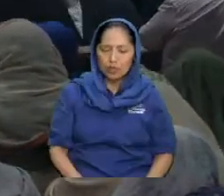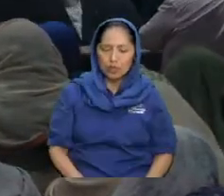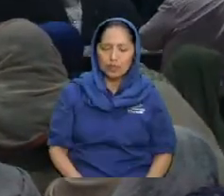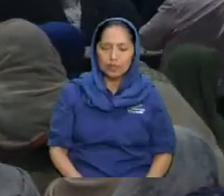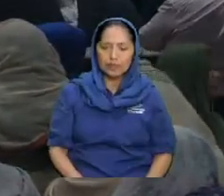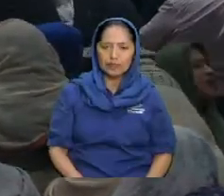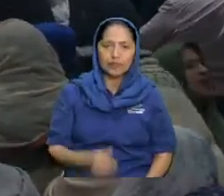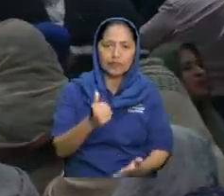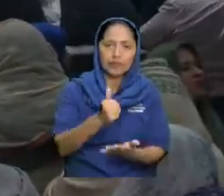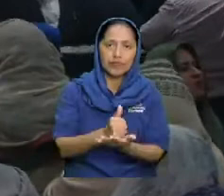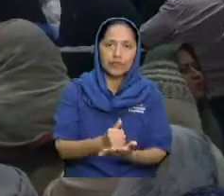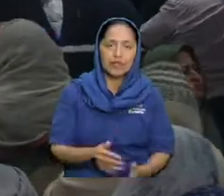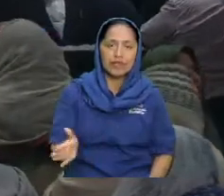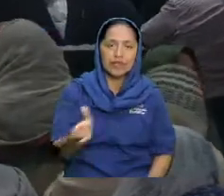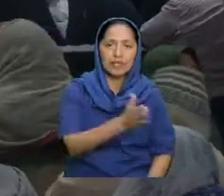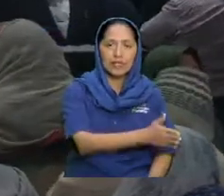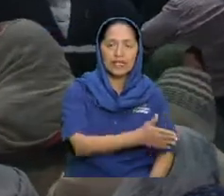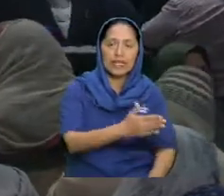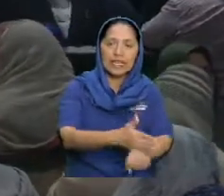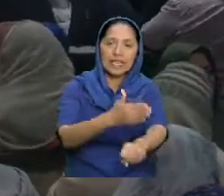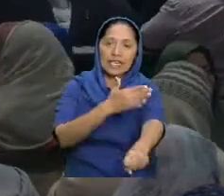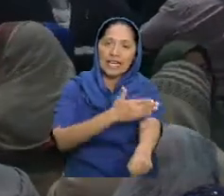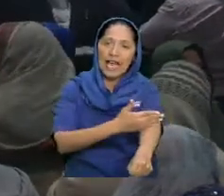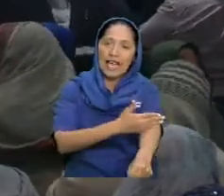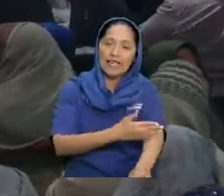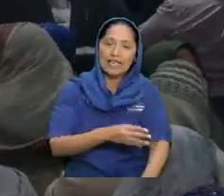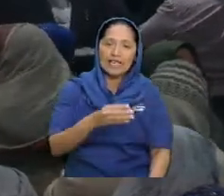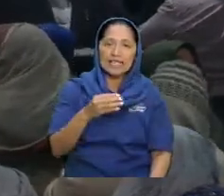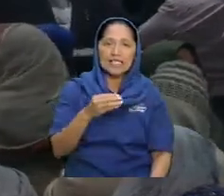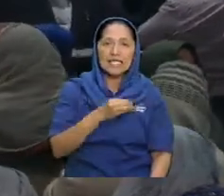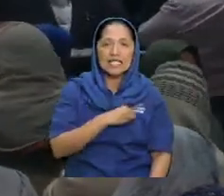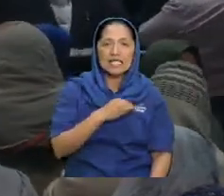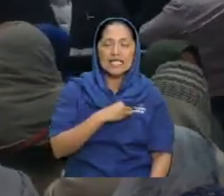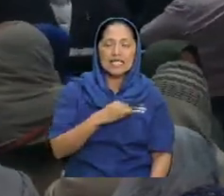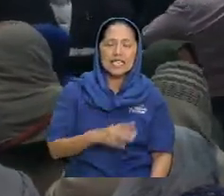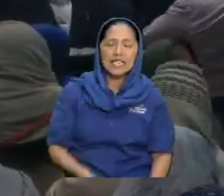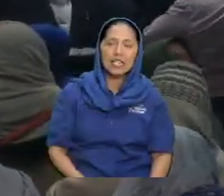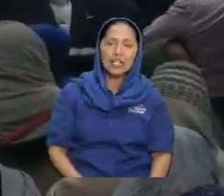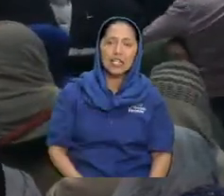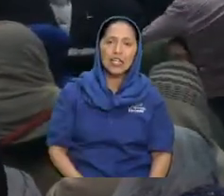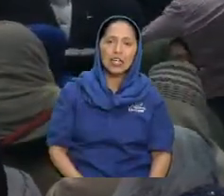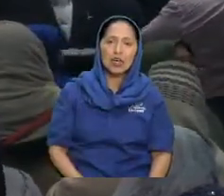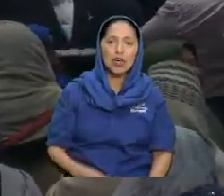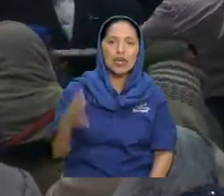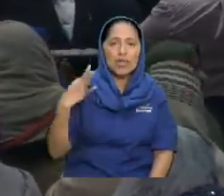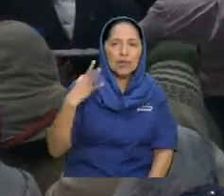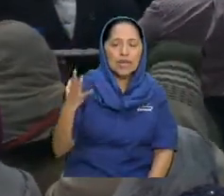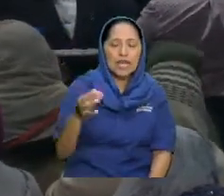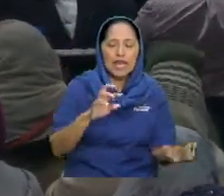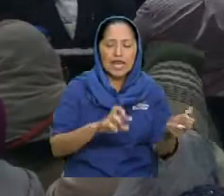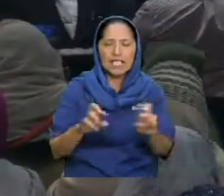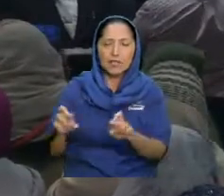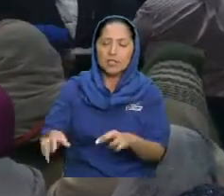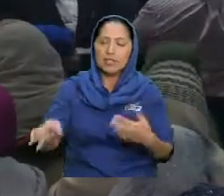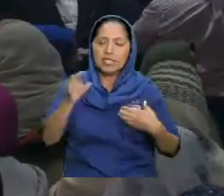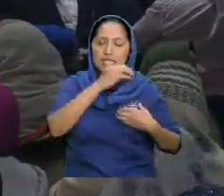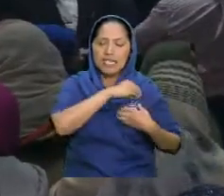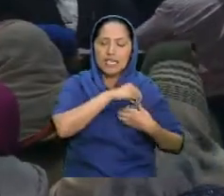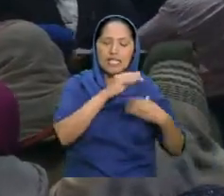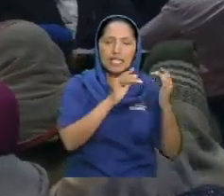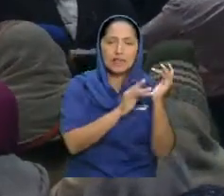ministrar al resto de hermanos, quiero invitar a los que van a aceptar a Cristo. Bienvenida, bienvenida,